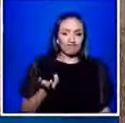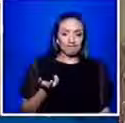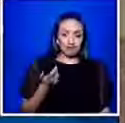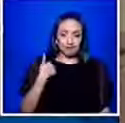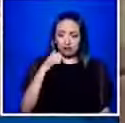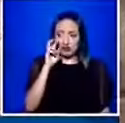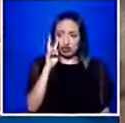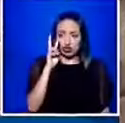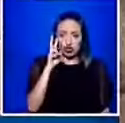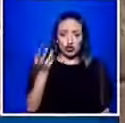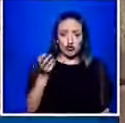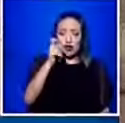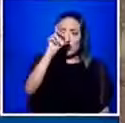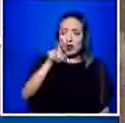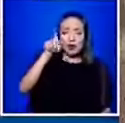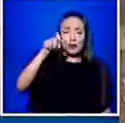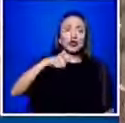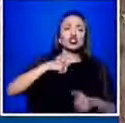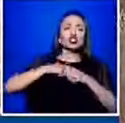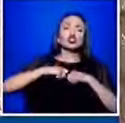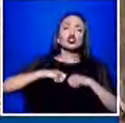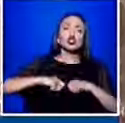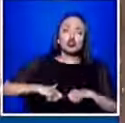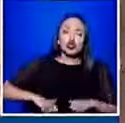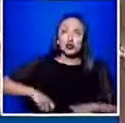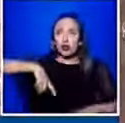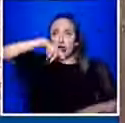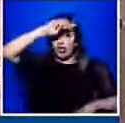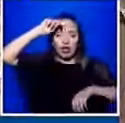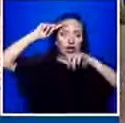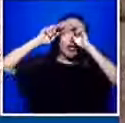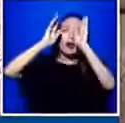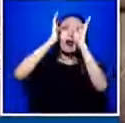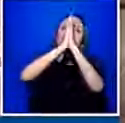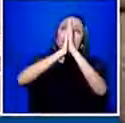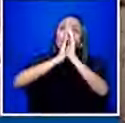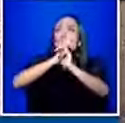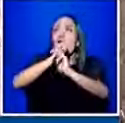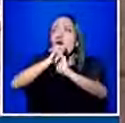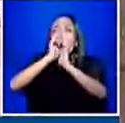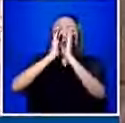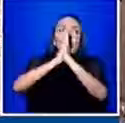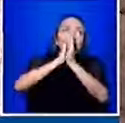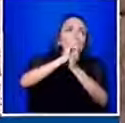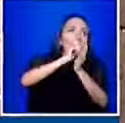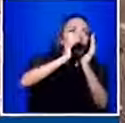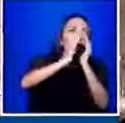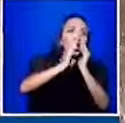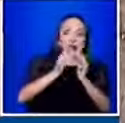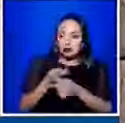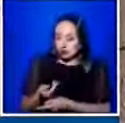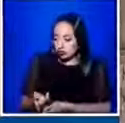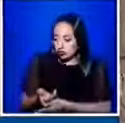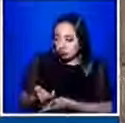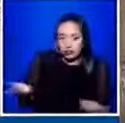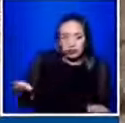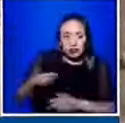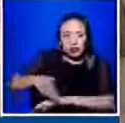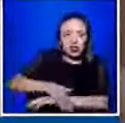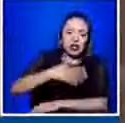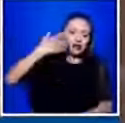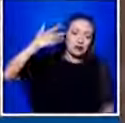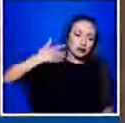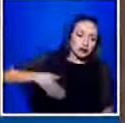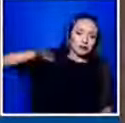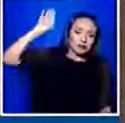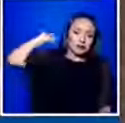hemos visto a los vecinos sufrir, padecer, clamar por el agua en sus viviendas. Y acá en las calles sencillamente, pues que siga